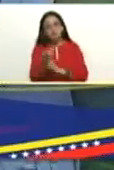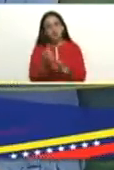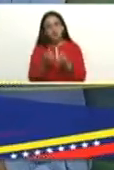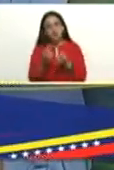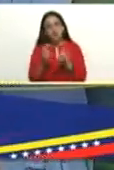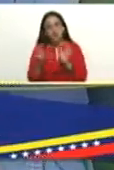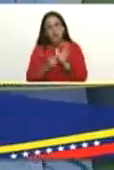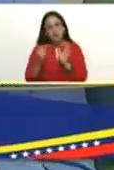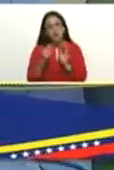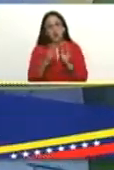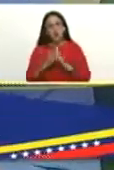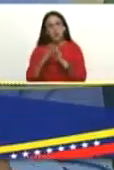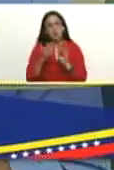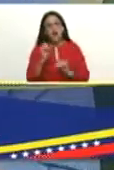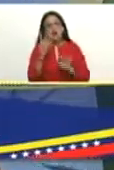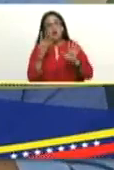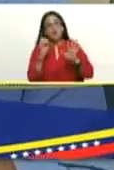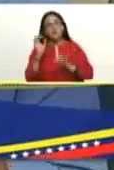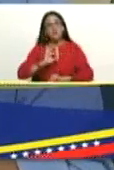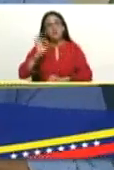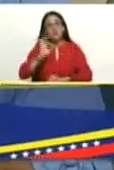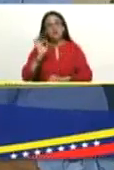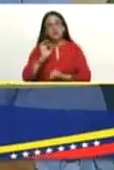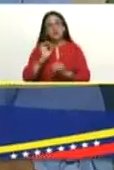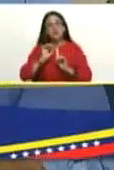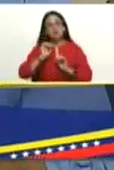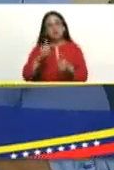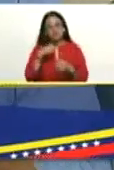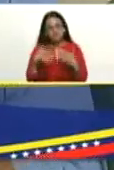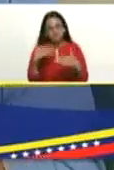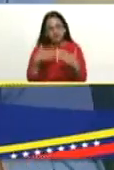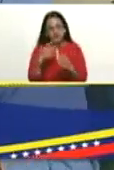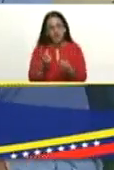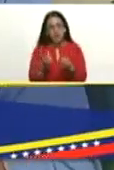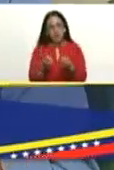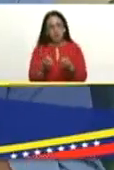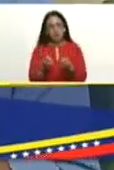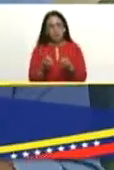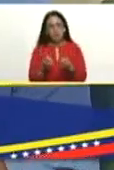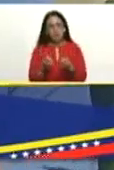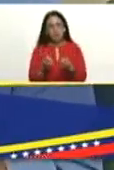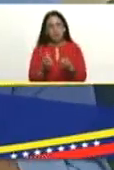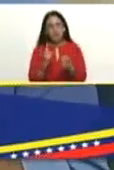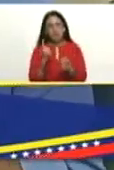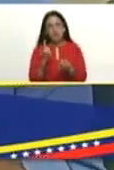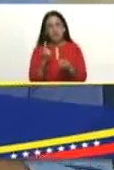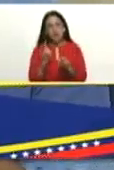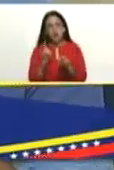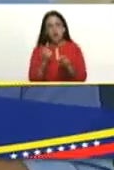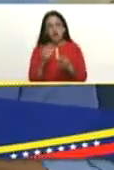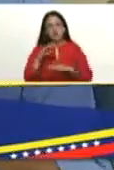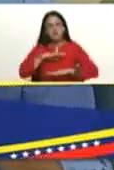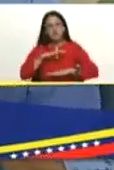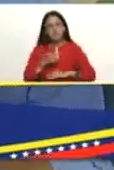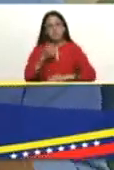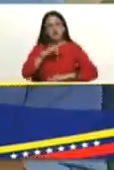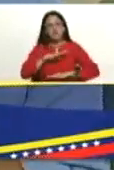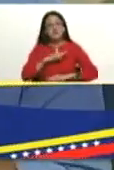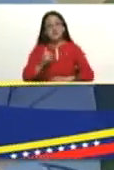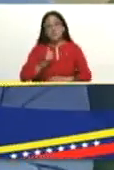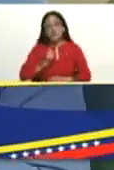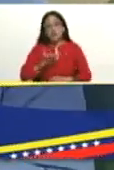las comunas tienen 90% de ejecución de los recursos. Yo le puedo decir, presidente, no solamente que son eficientes, sino que son más eficientes que